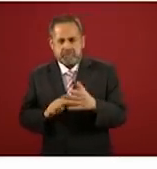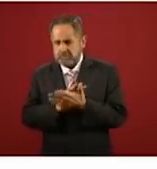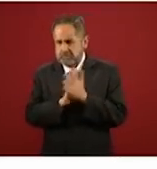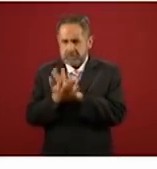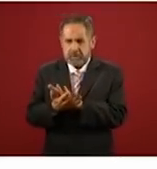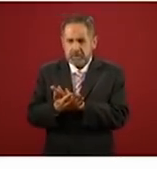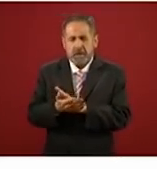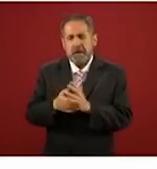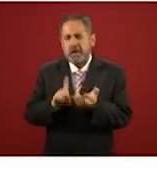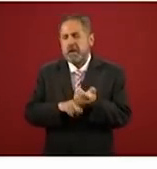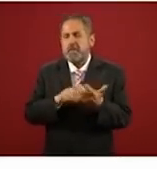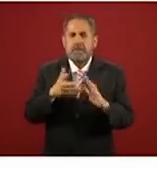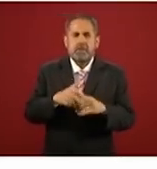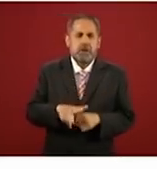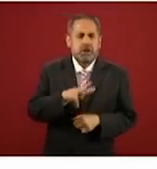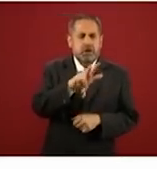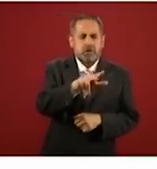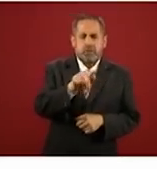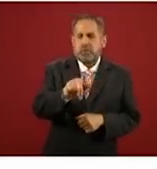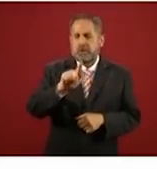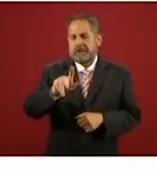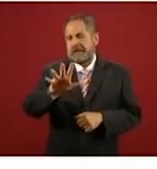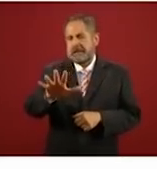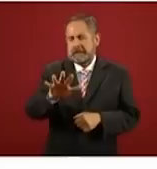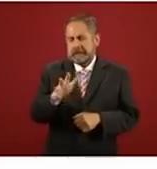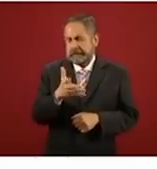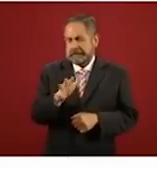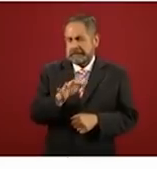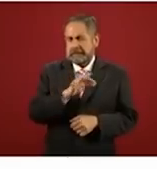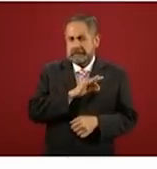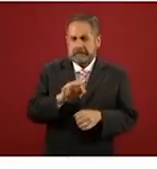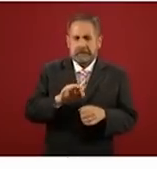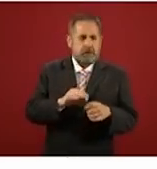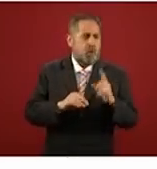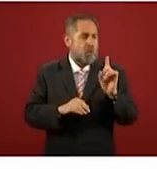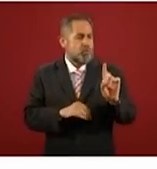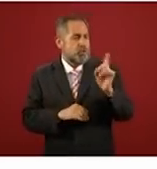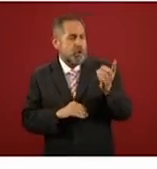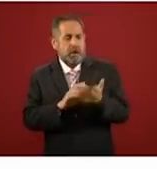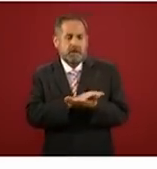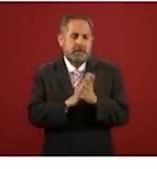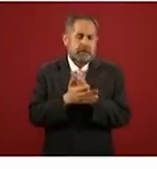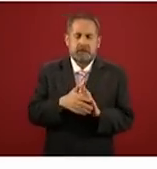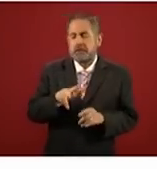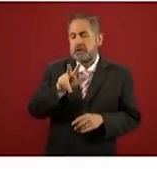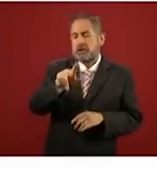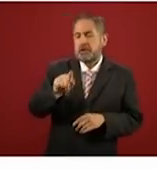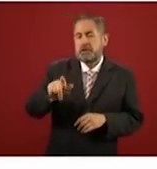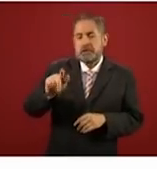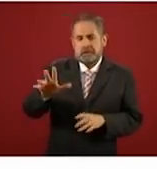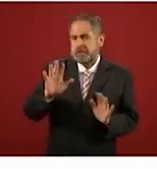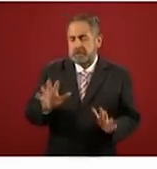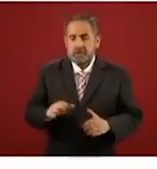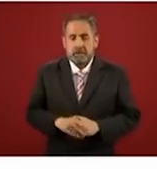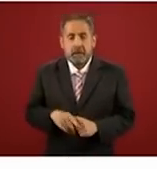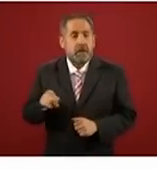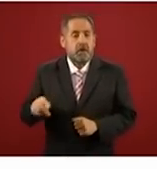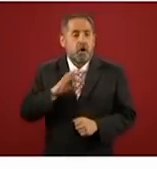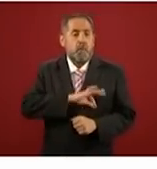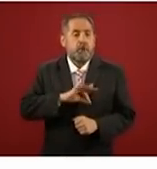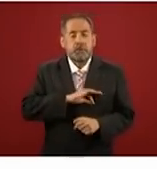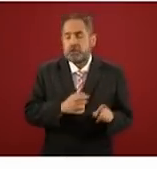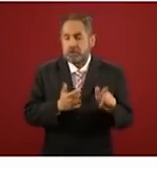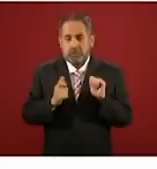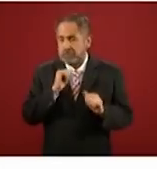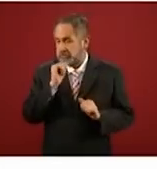cambios 1875 es el promedio y que se tuvo en el en el mes anterior no cobra comisiones